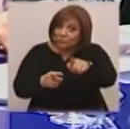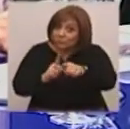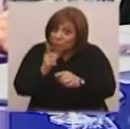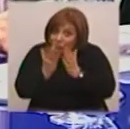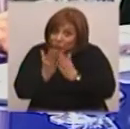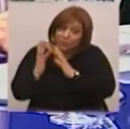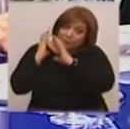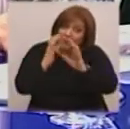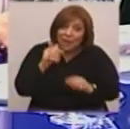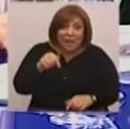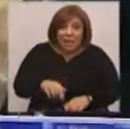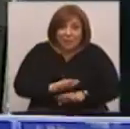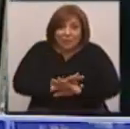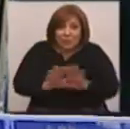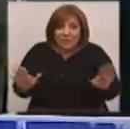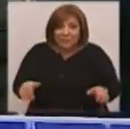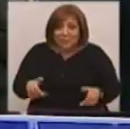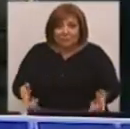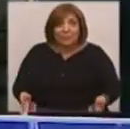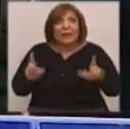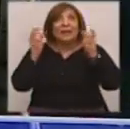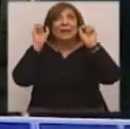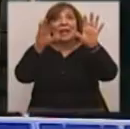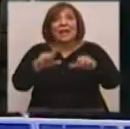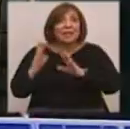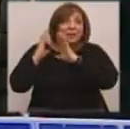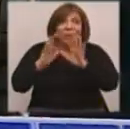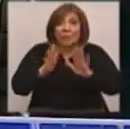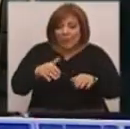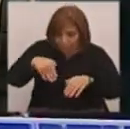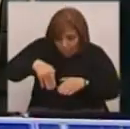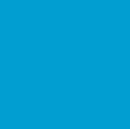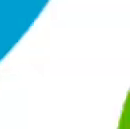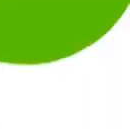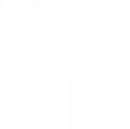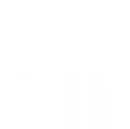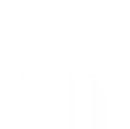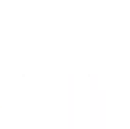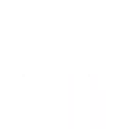Hoy ya todo es máquinas. O sea, Claro. hoy los pozos que hacen en la calle lo hace una máquina.